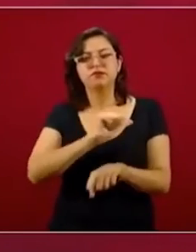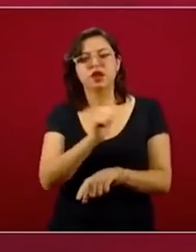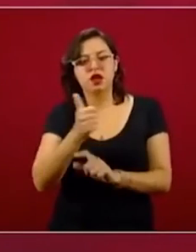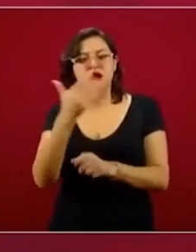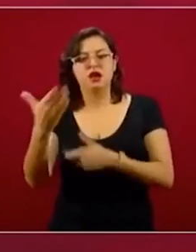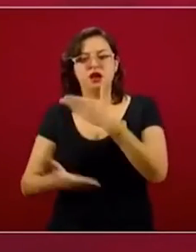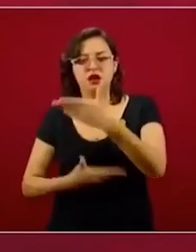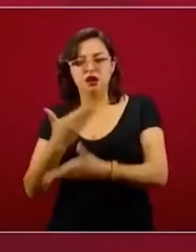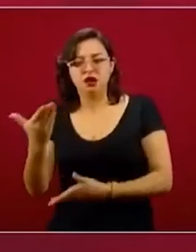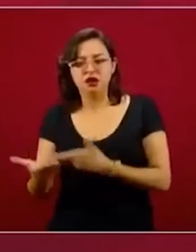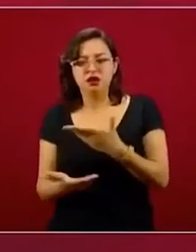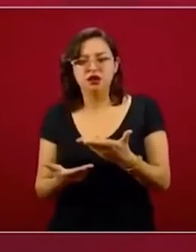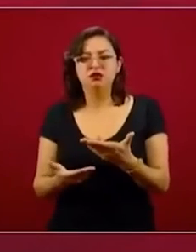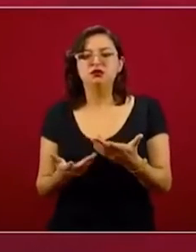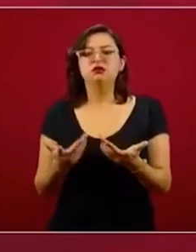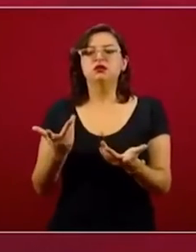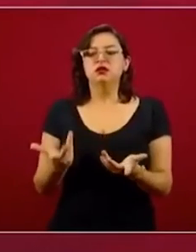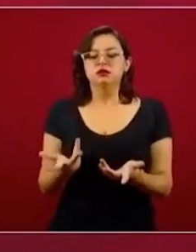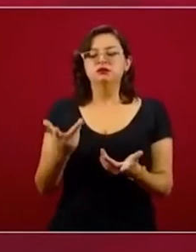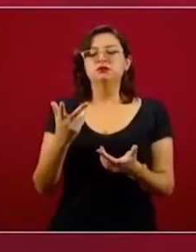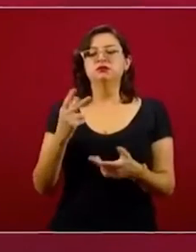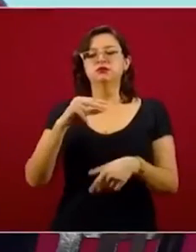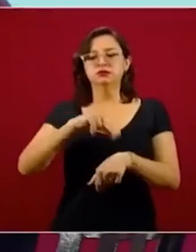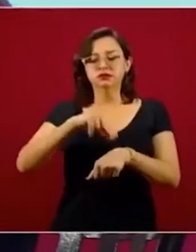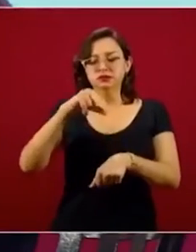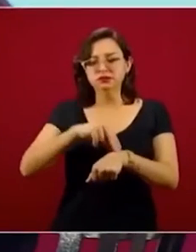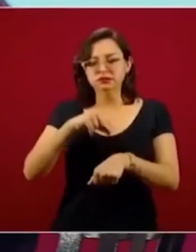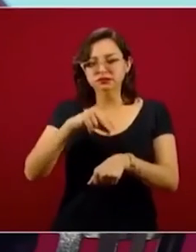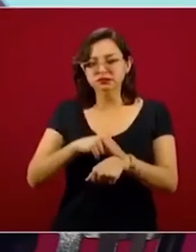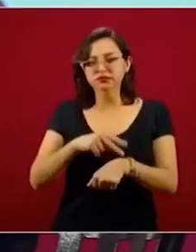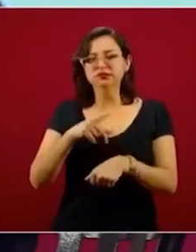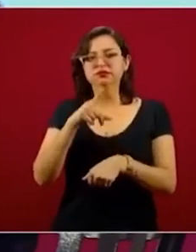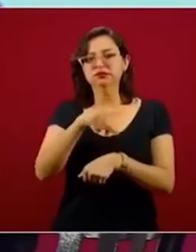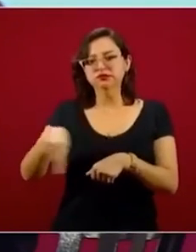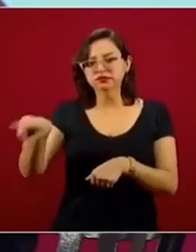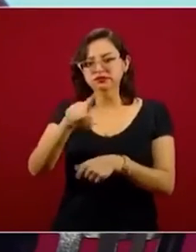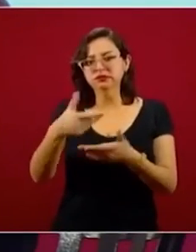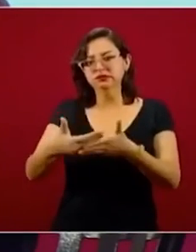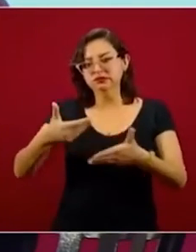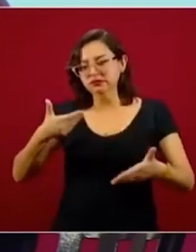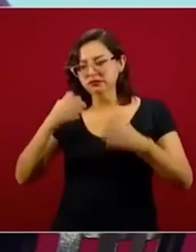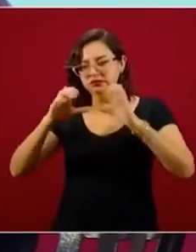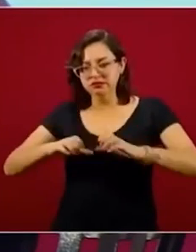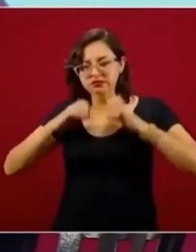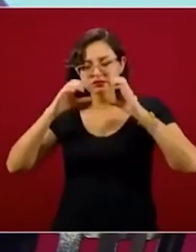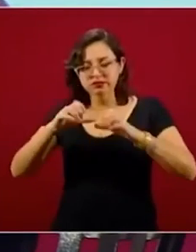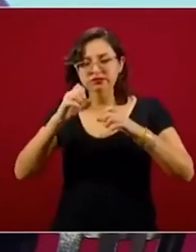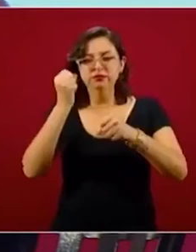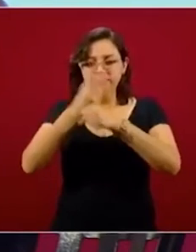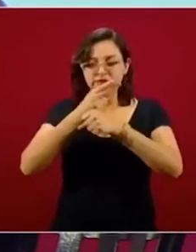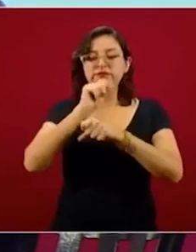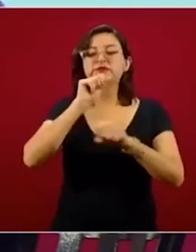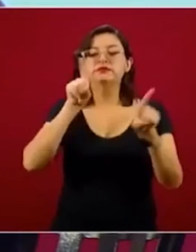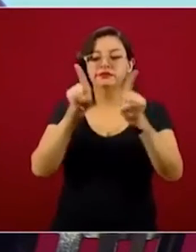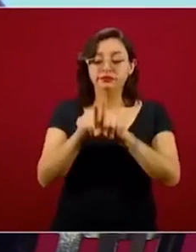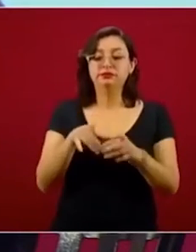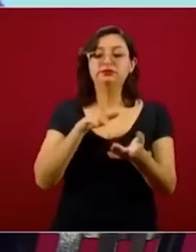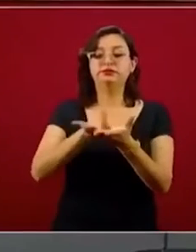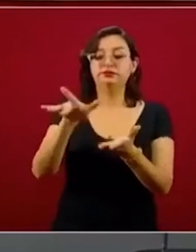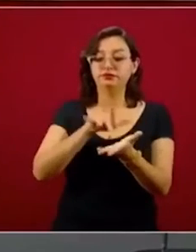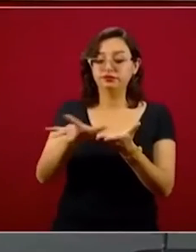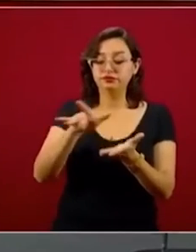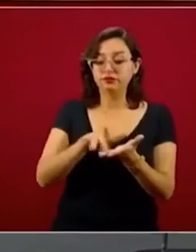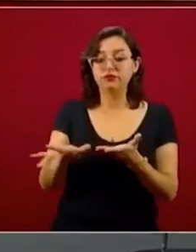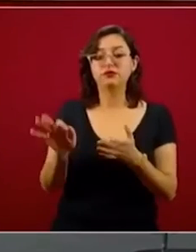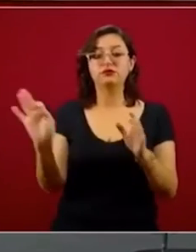provee servicios médicos, pero para aquellas personas que quieren tener un esquema de prevención. Brinda apoyos económicos ante